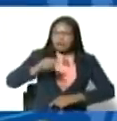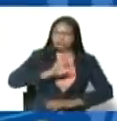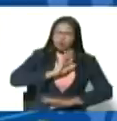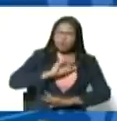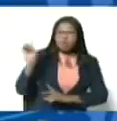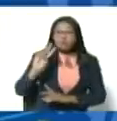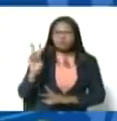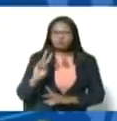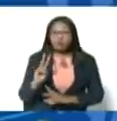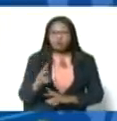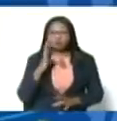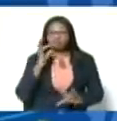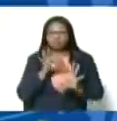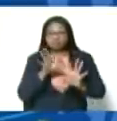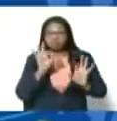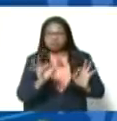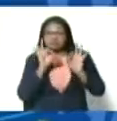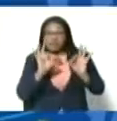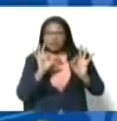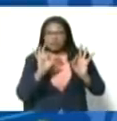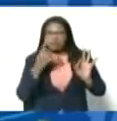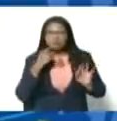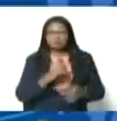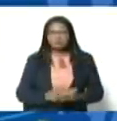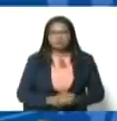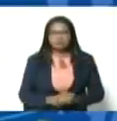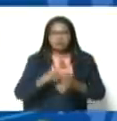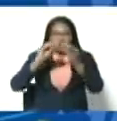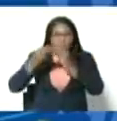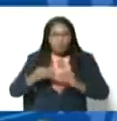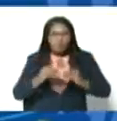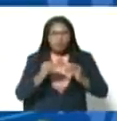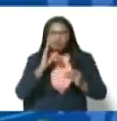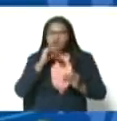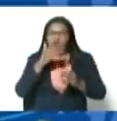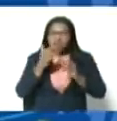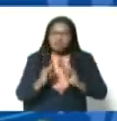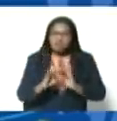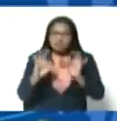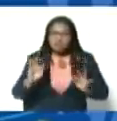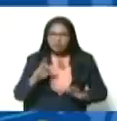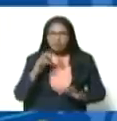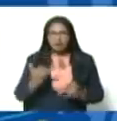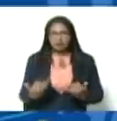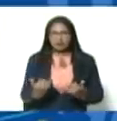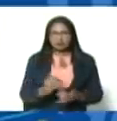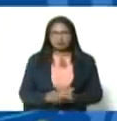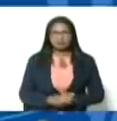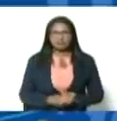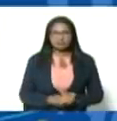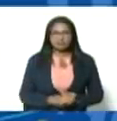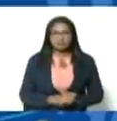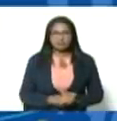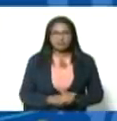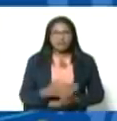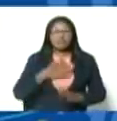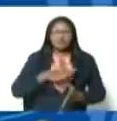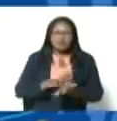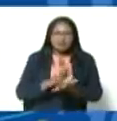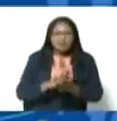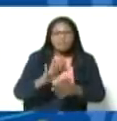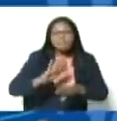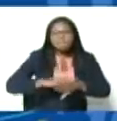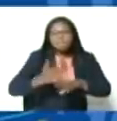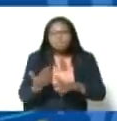buena calidad, elevar la alianza con los repuestos que no tengamos aquí mientras tanto, mientras los hacemos, porque todos